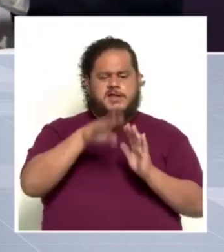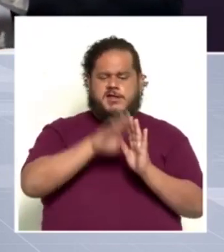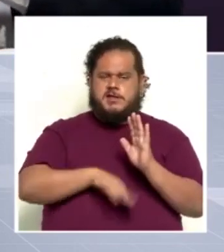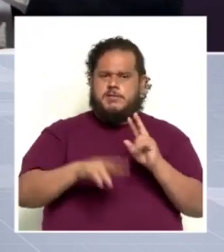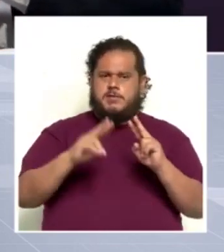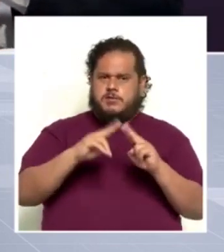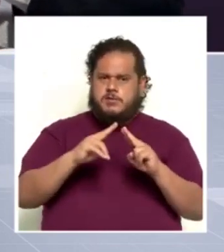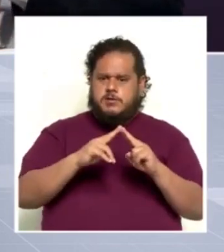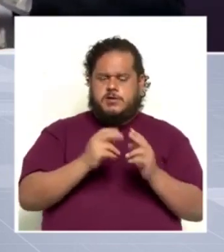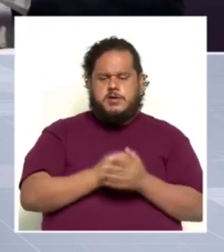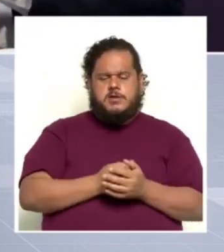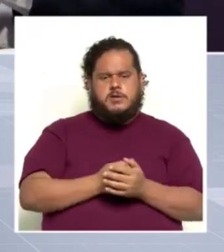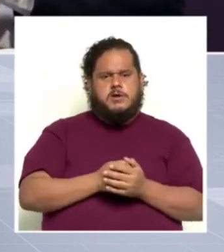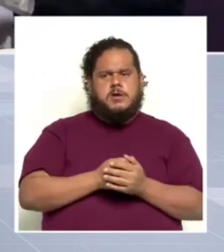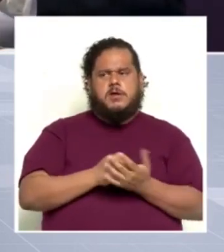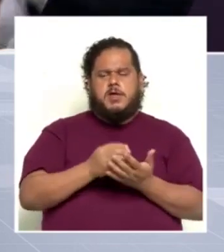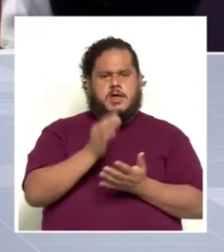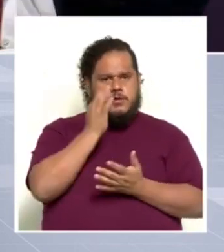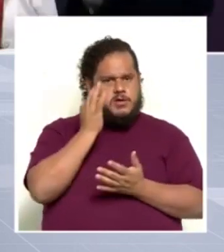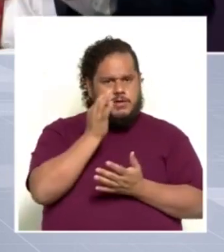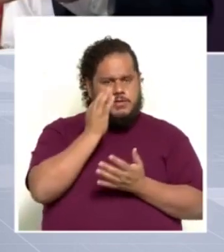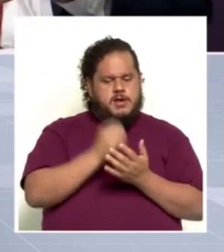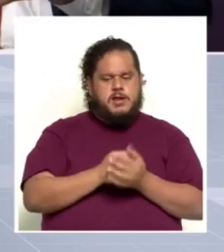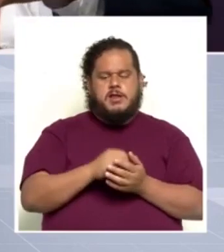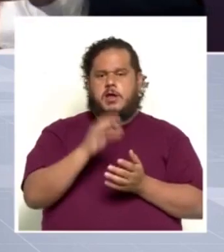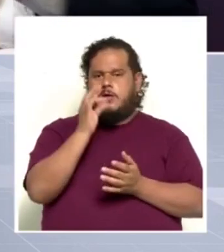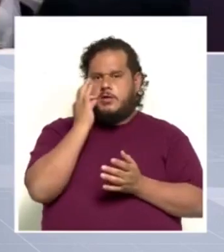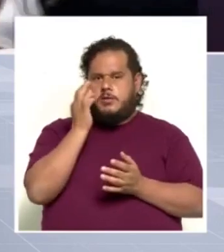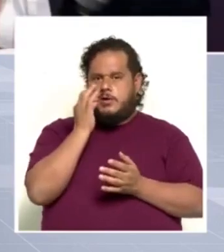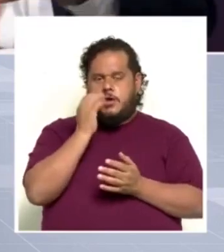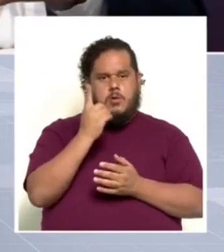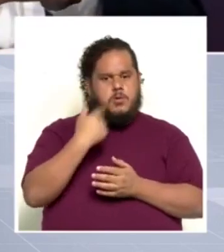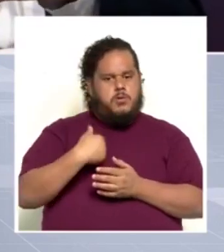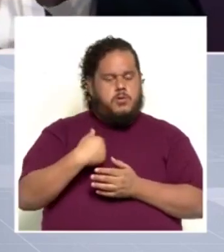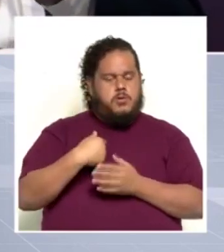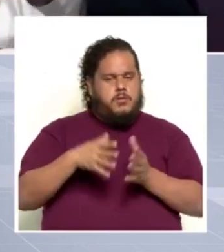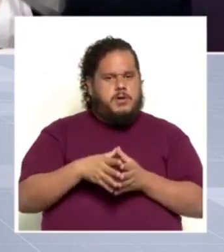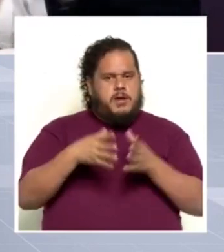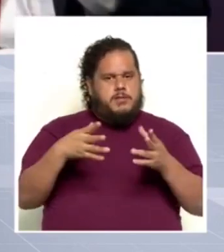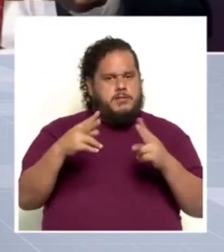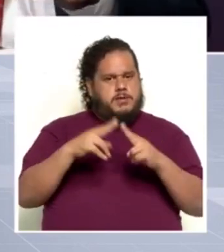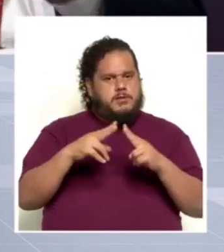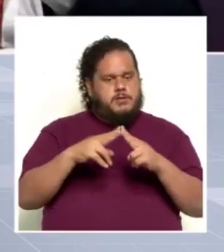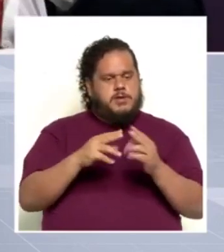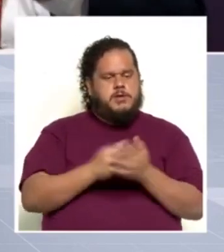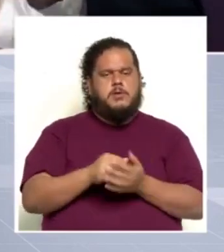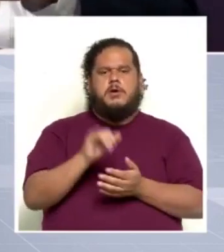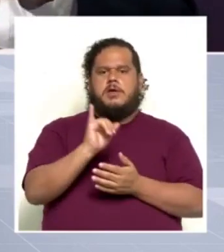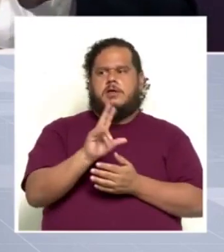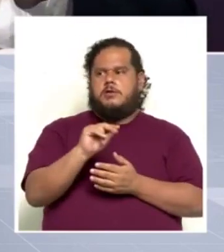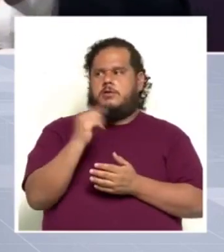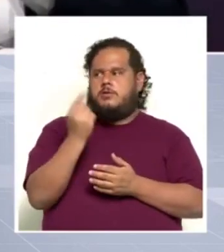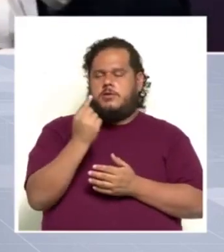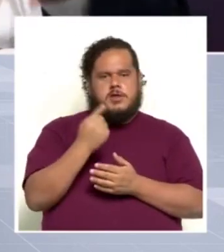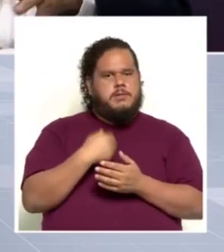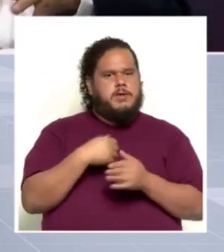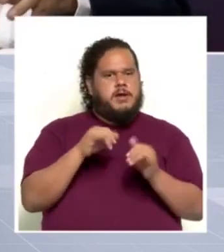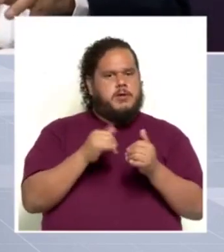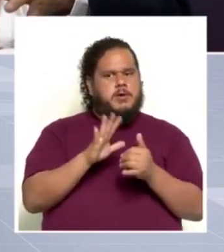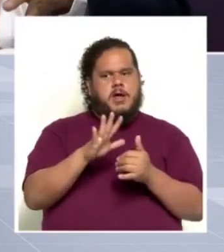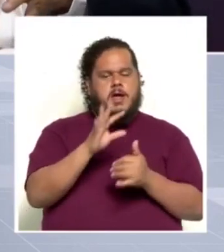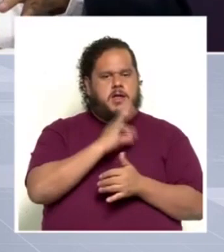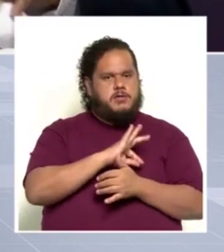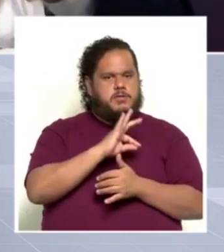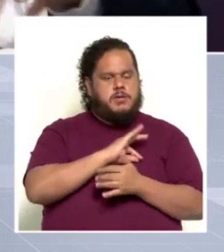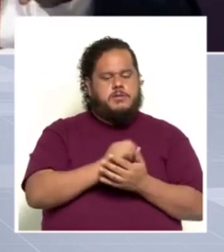conocido que José María Figueres. José María Figueres es un hombre ampliamente conocido y eso no siempre le juega a su